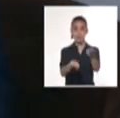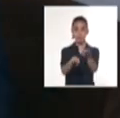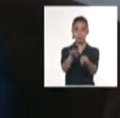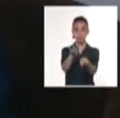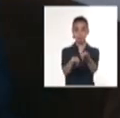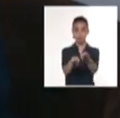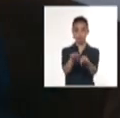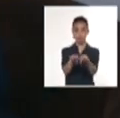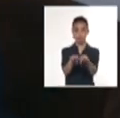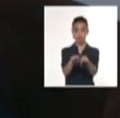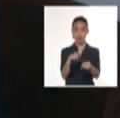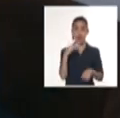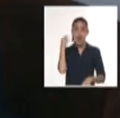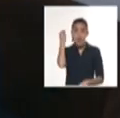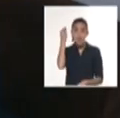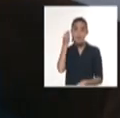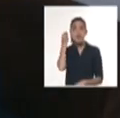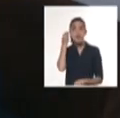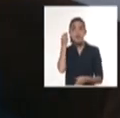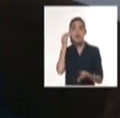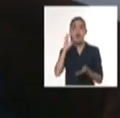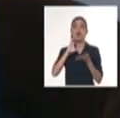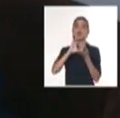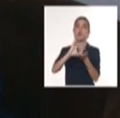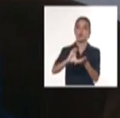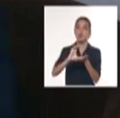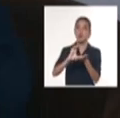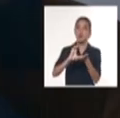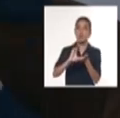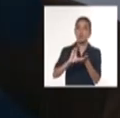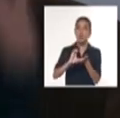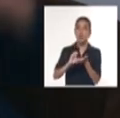para pensarnos colaboradores.